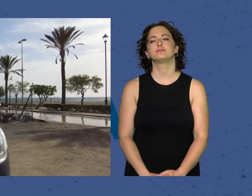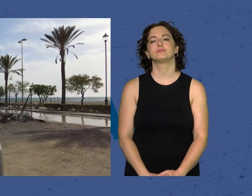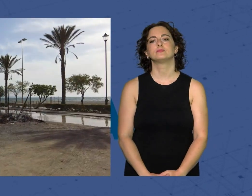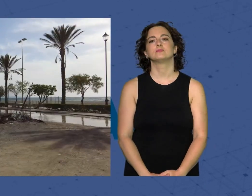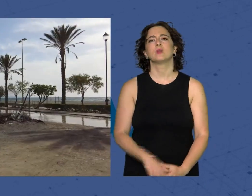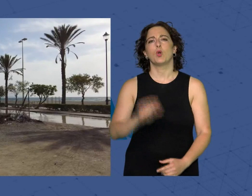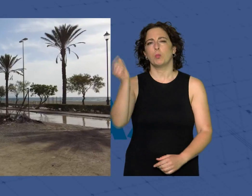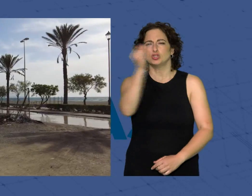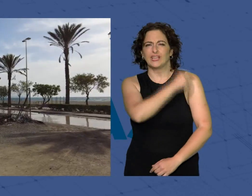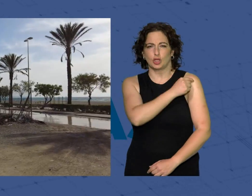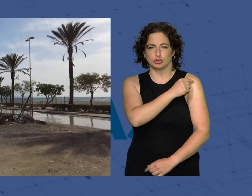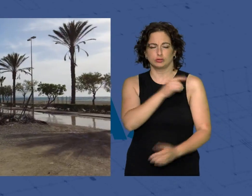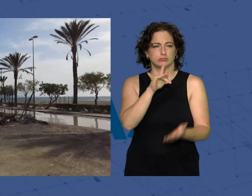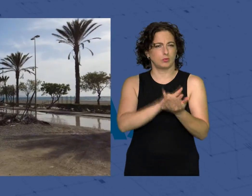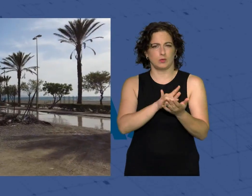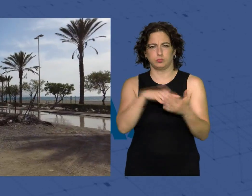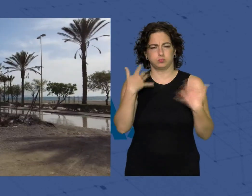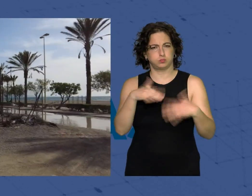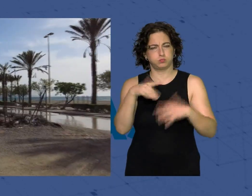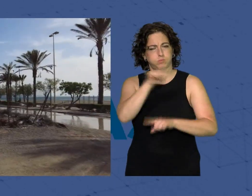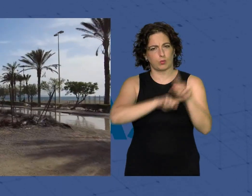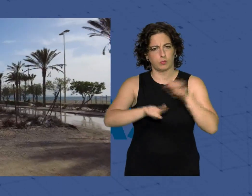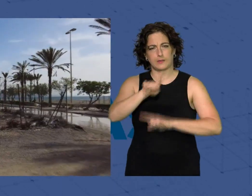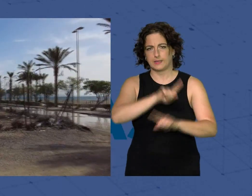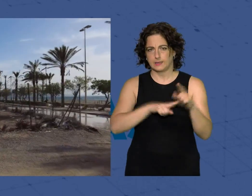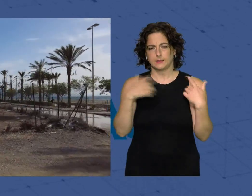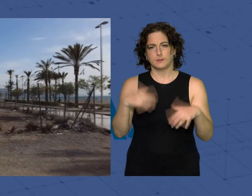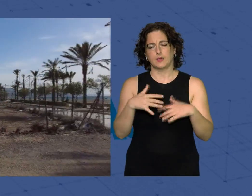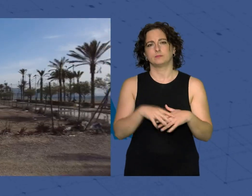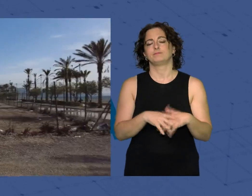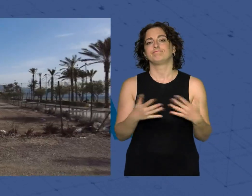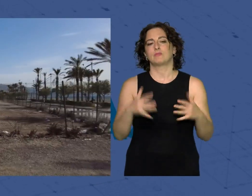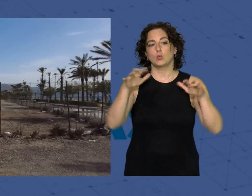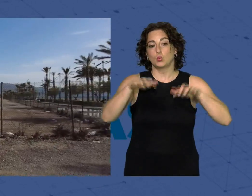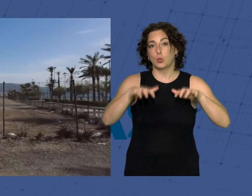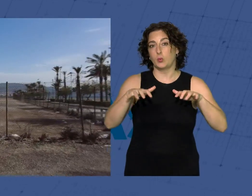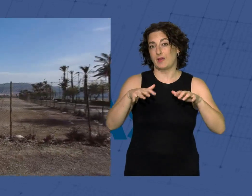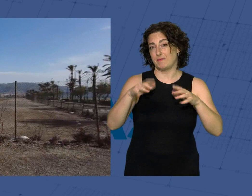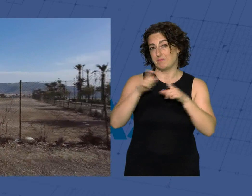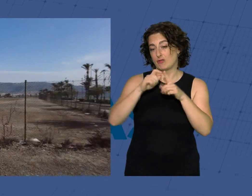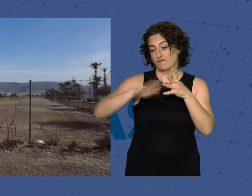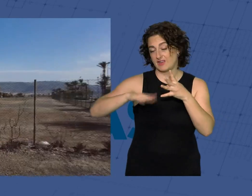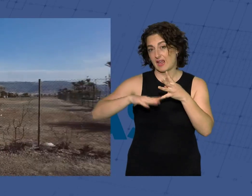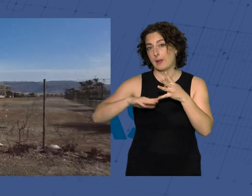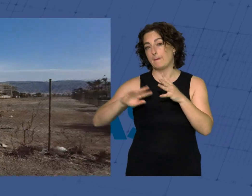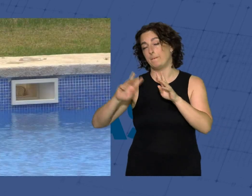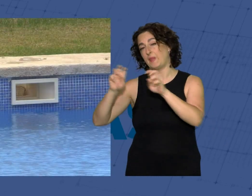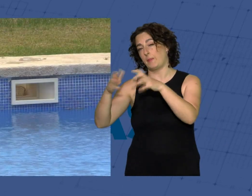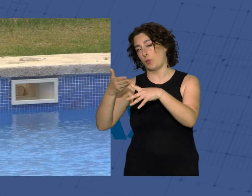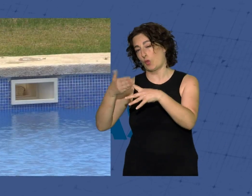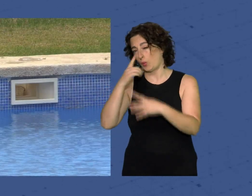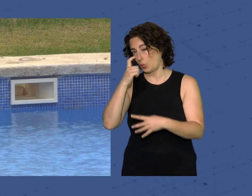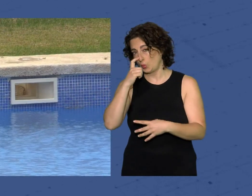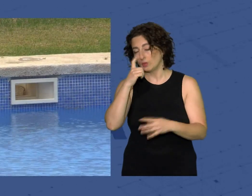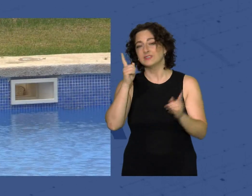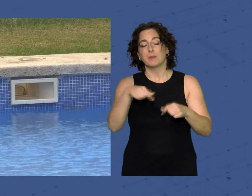Los mosquitos se han convertido en un auténtico quebradero de cabeza. Las lluvias de finales de mayo, principios de junio, así como